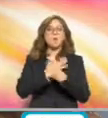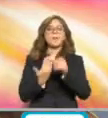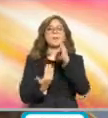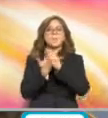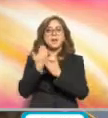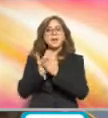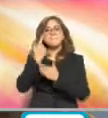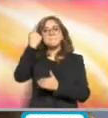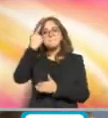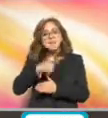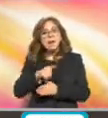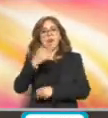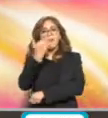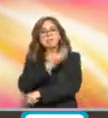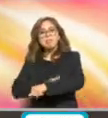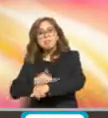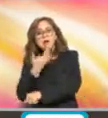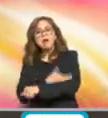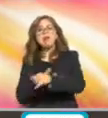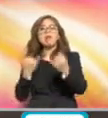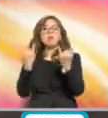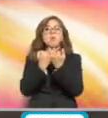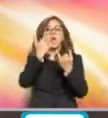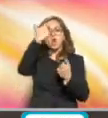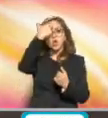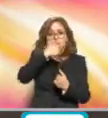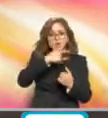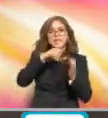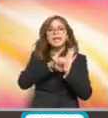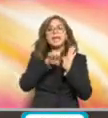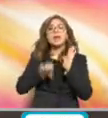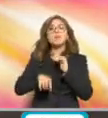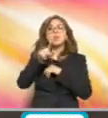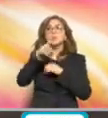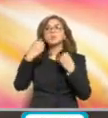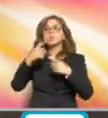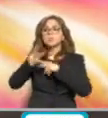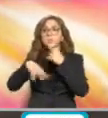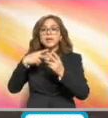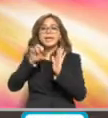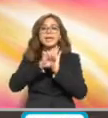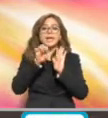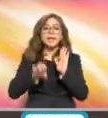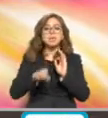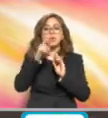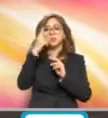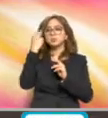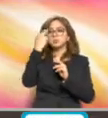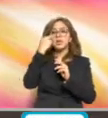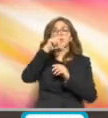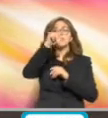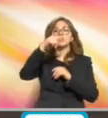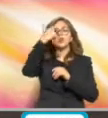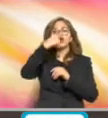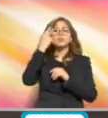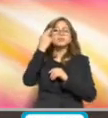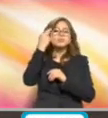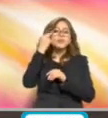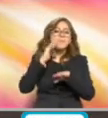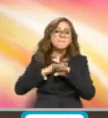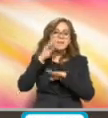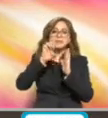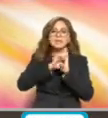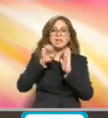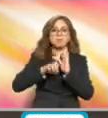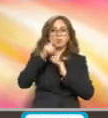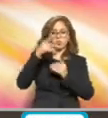adaptar para la tarde, para la noche. Si tienes un O sea, te lo compromiso... puedes dejar y nada más en la tarde-noche le das un retoque ya. Exactamente, te llevas esta paleta en tu